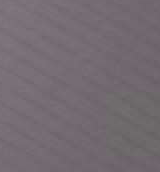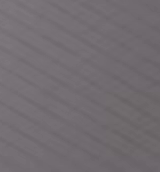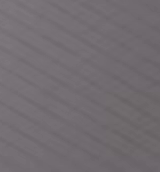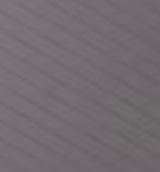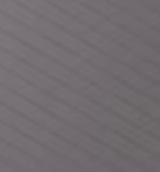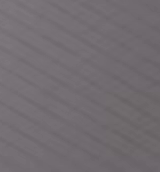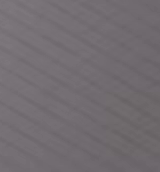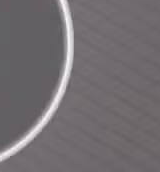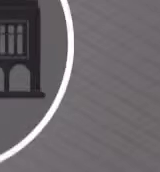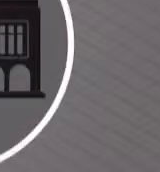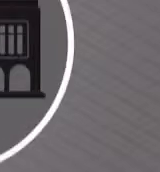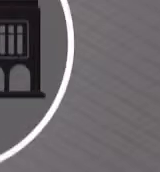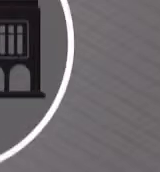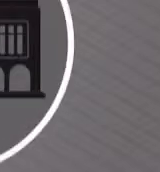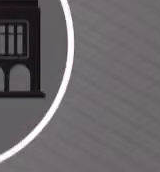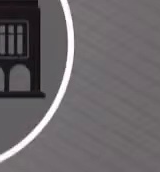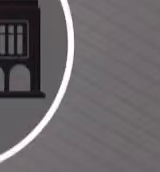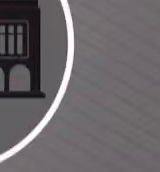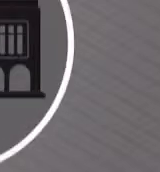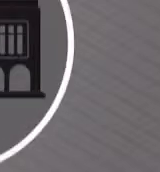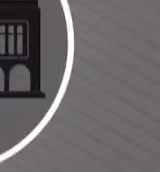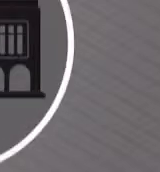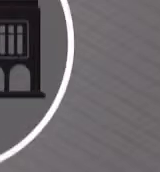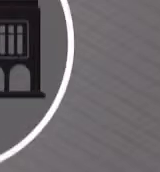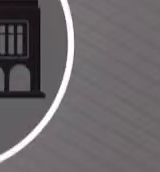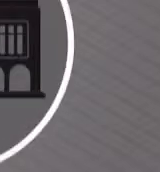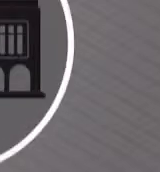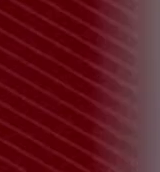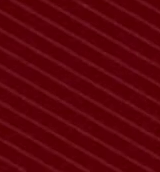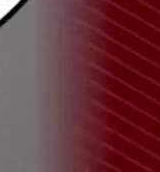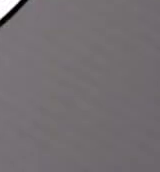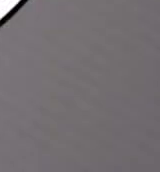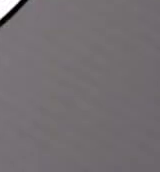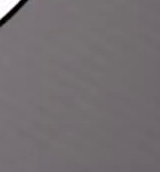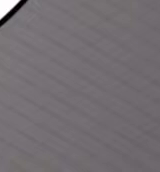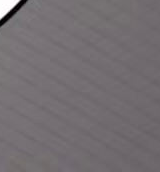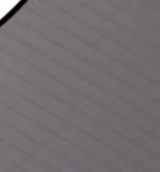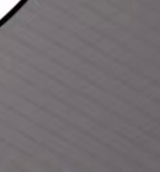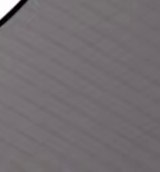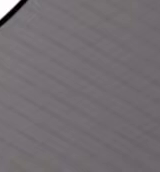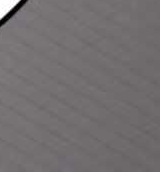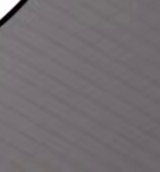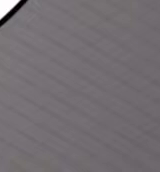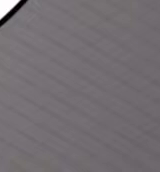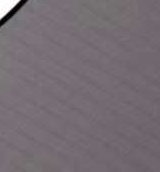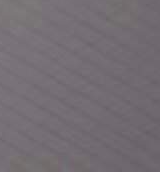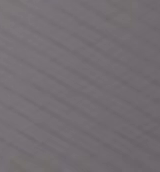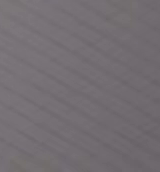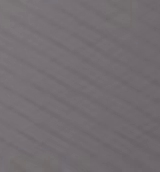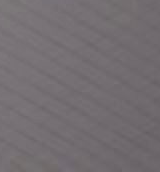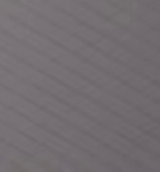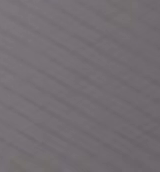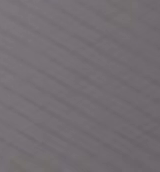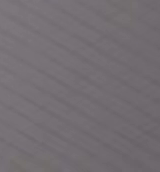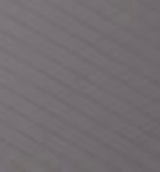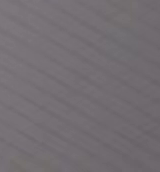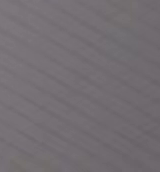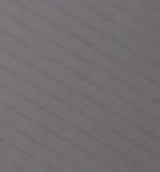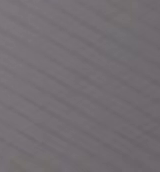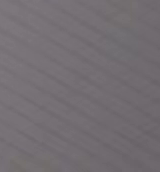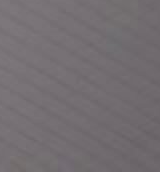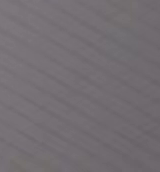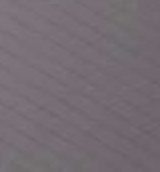órganos constitucionales, los gobiernos regionales o municipales. Si tienes un proceso en curso, recuerda que la información de